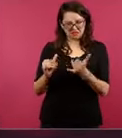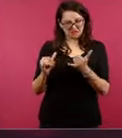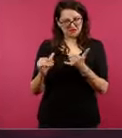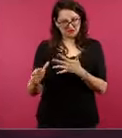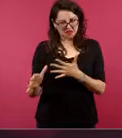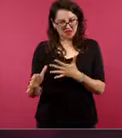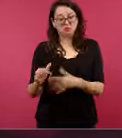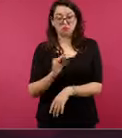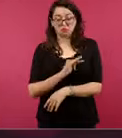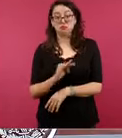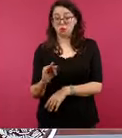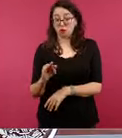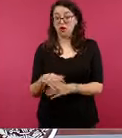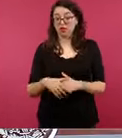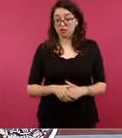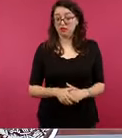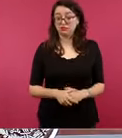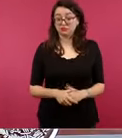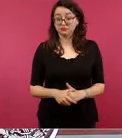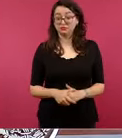lo logra.